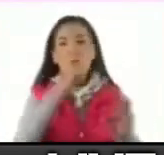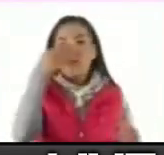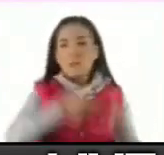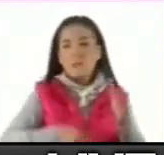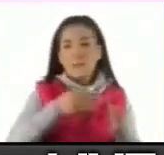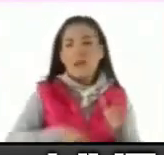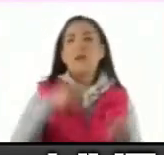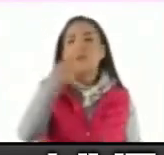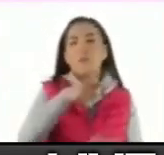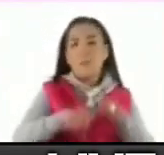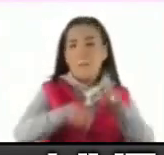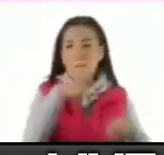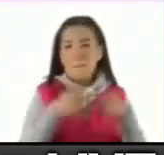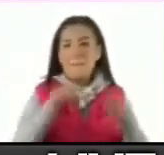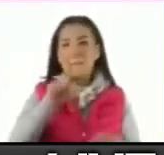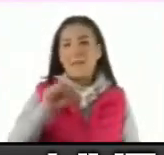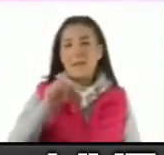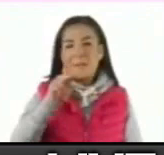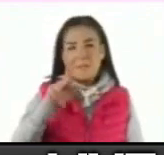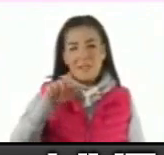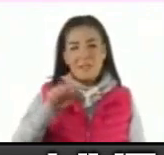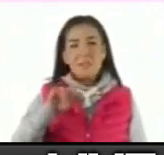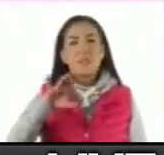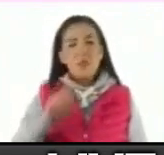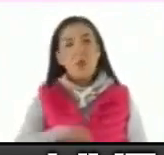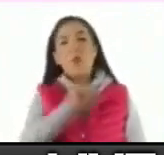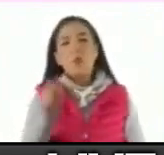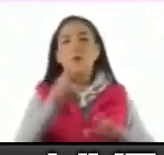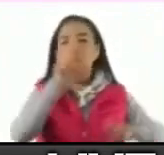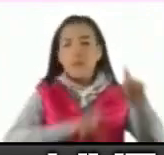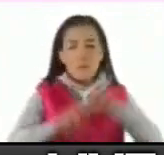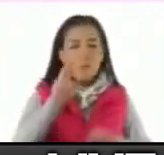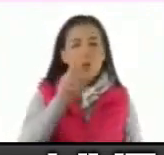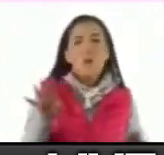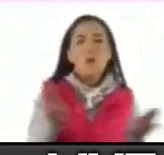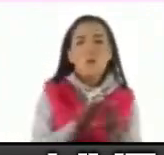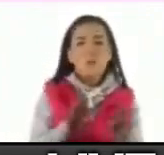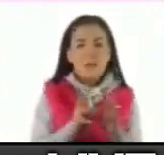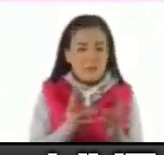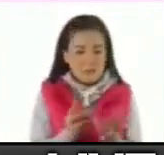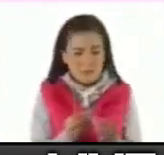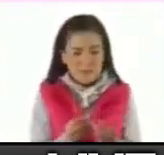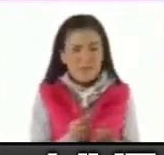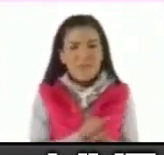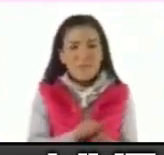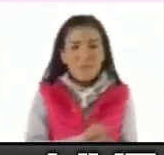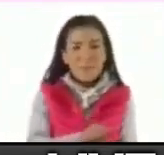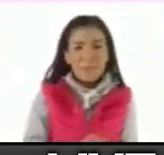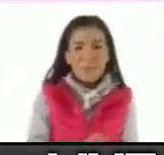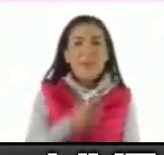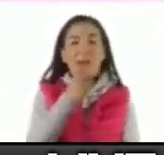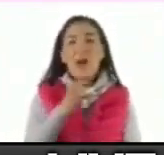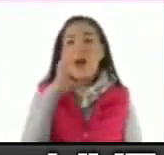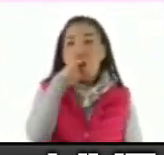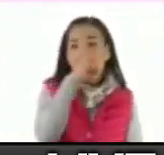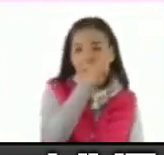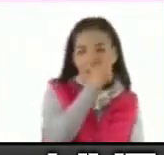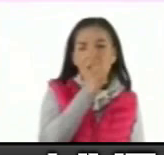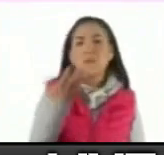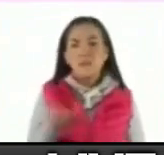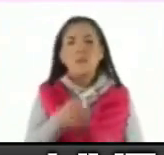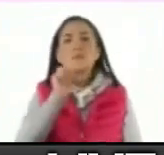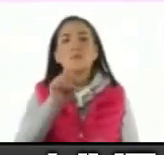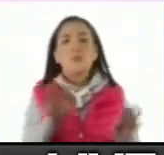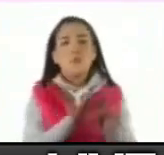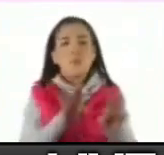plástico. Veamos, en el reciclaje químico del plástico ocurre la degradación del plástico mediante calor o